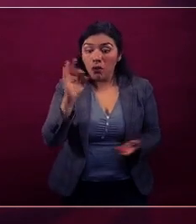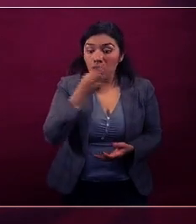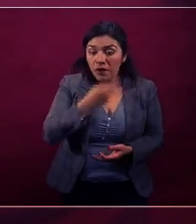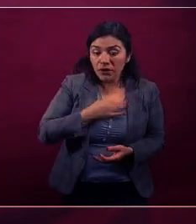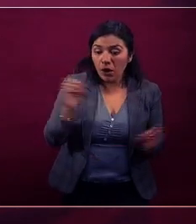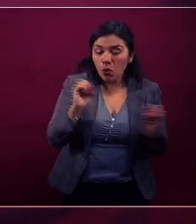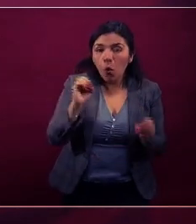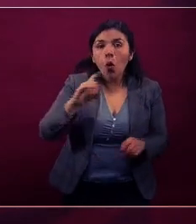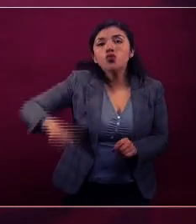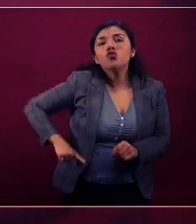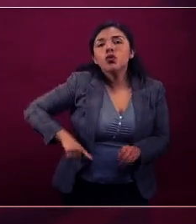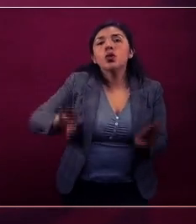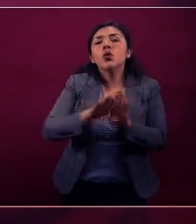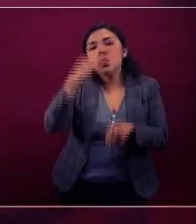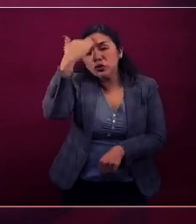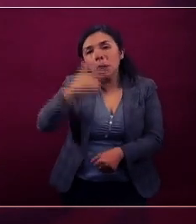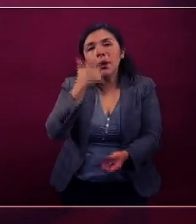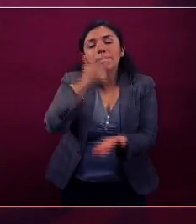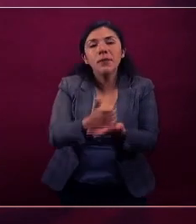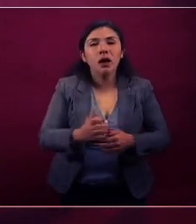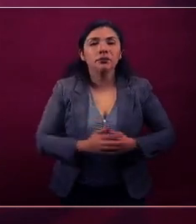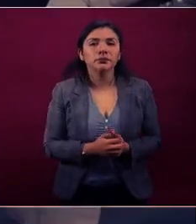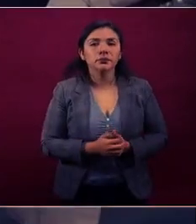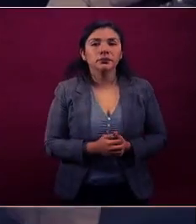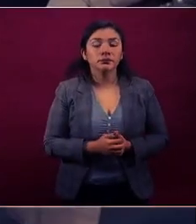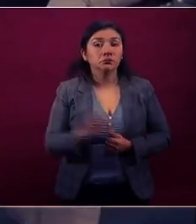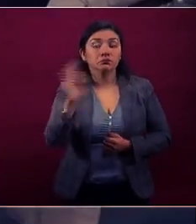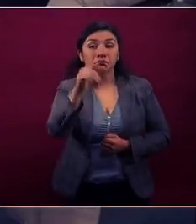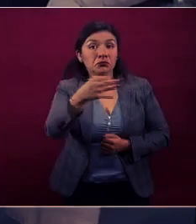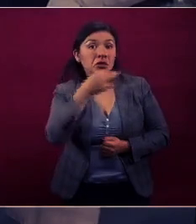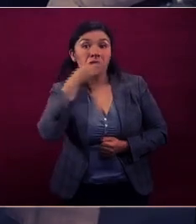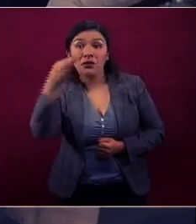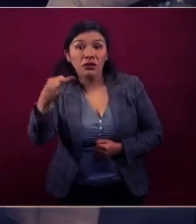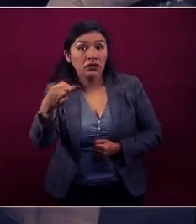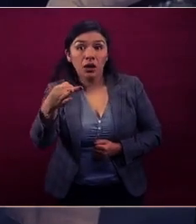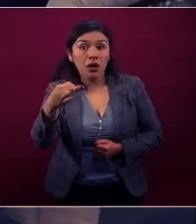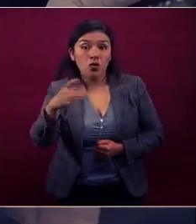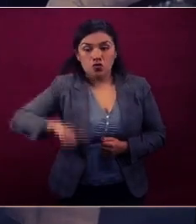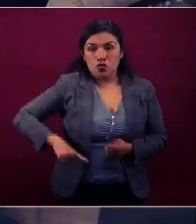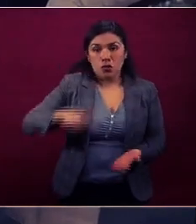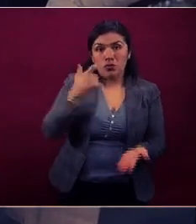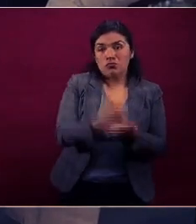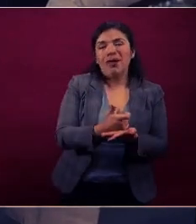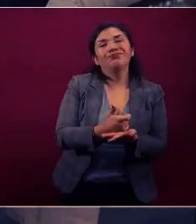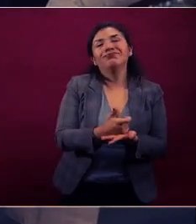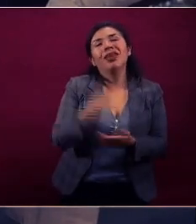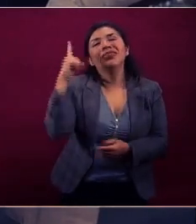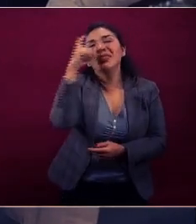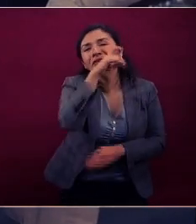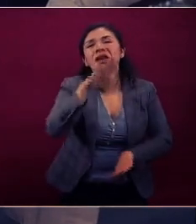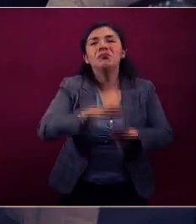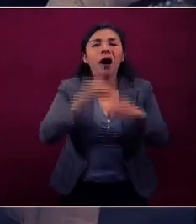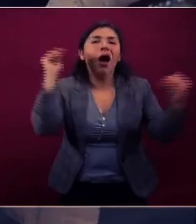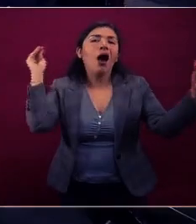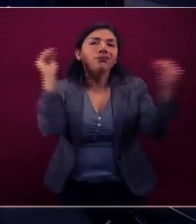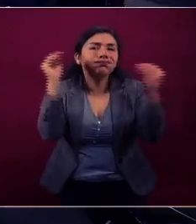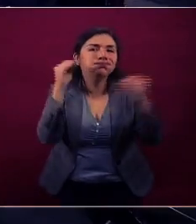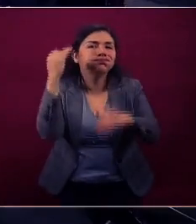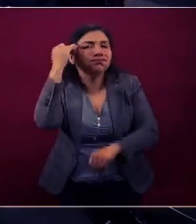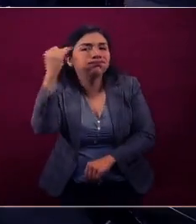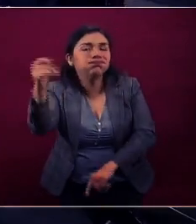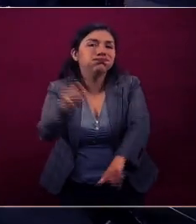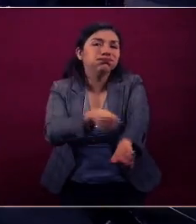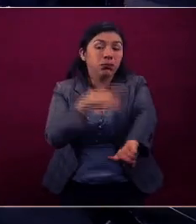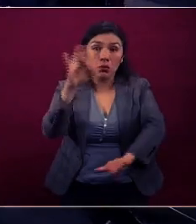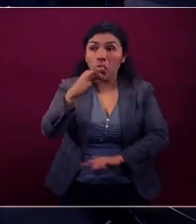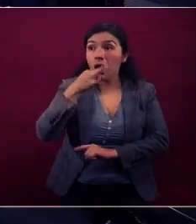gobierno? Si no avisan, no se puede cubrir. Es muy difícil, porque luego tienes que discutir con el hospital. Si